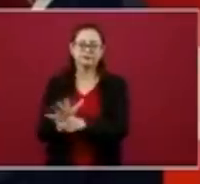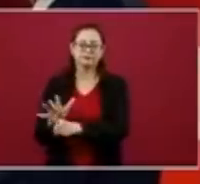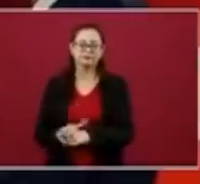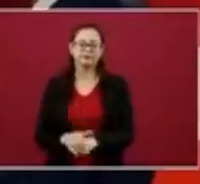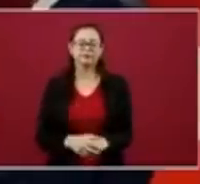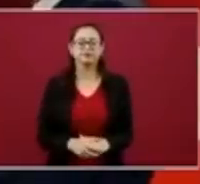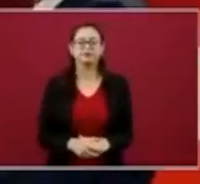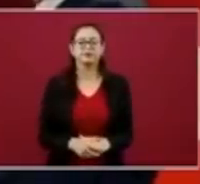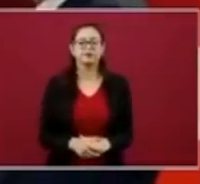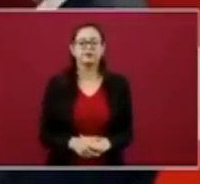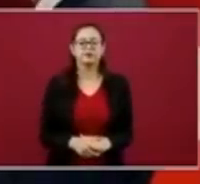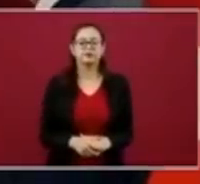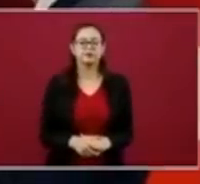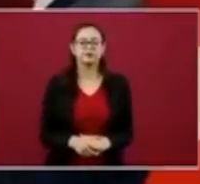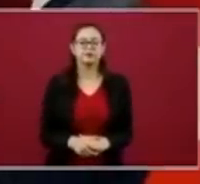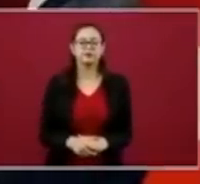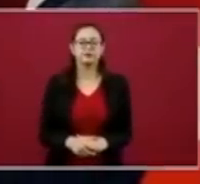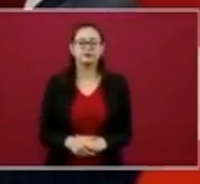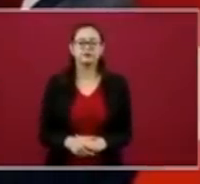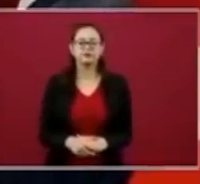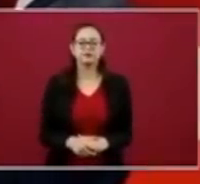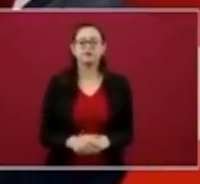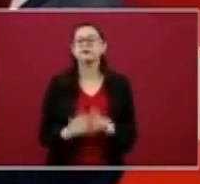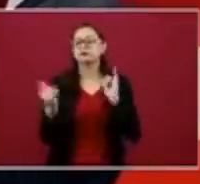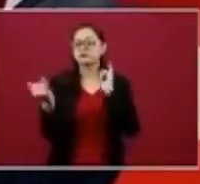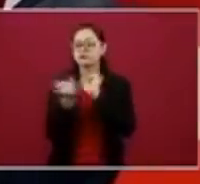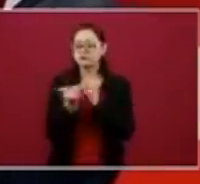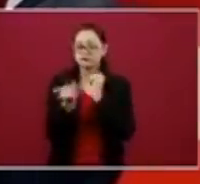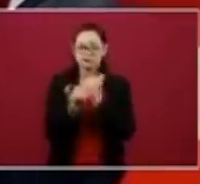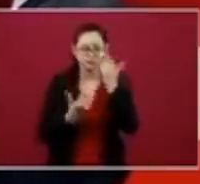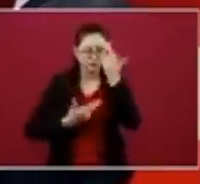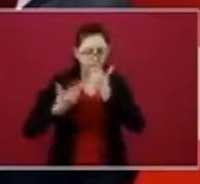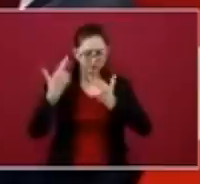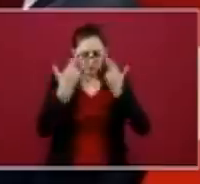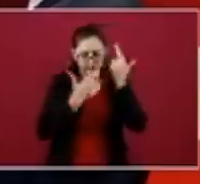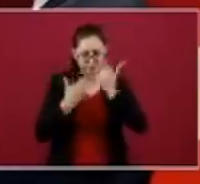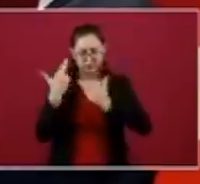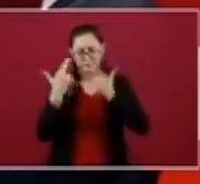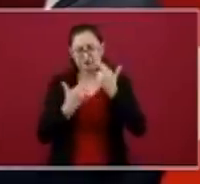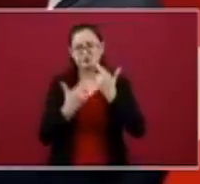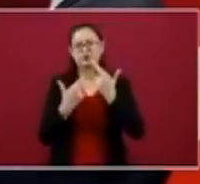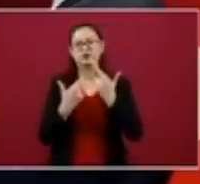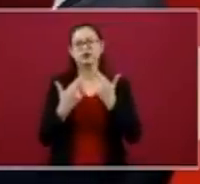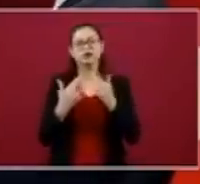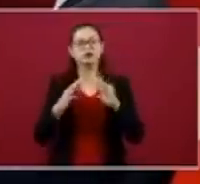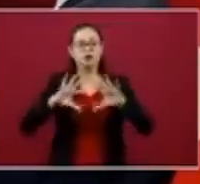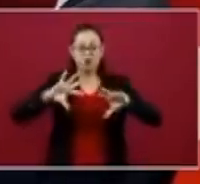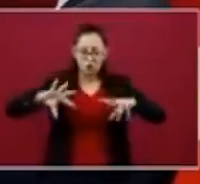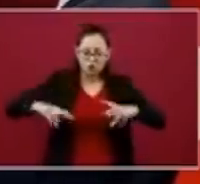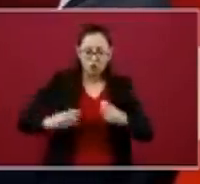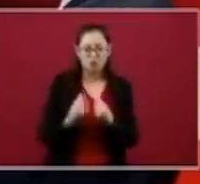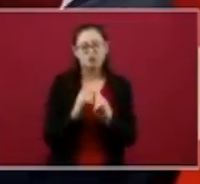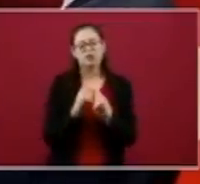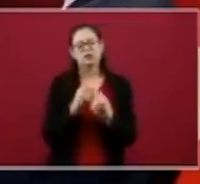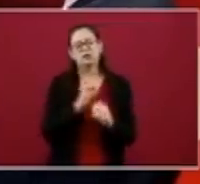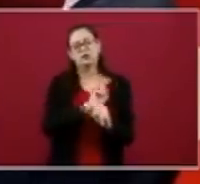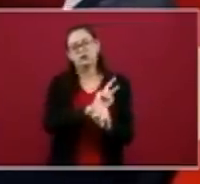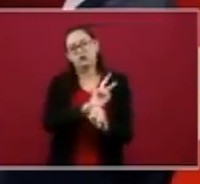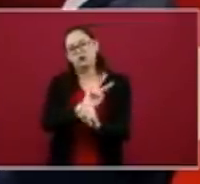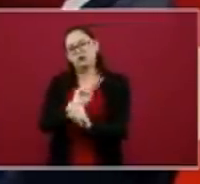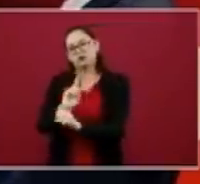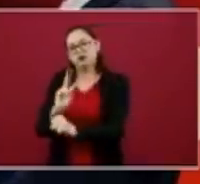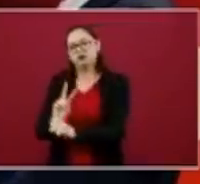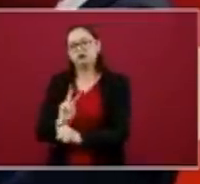También se hace un análisis y se reestructura la seguridad, asignando